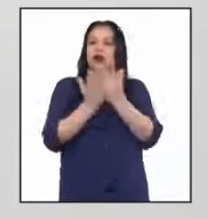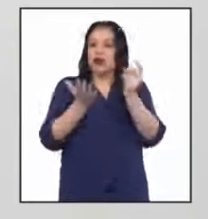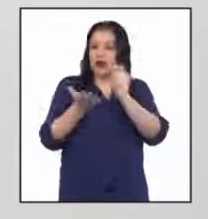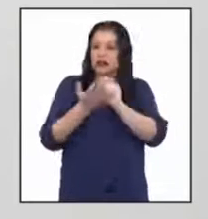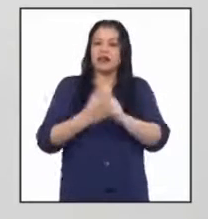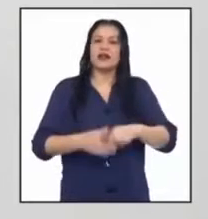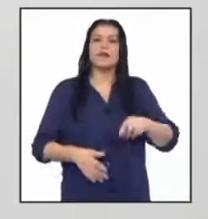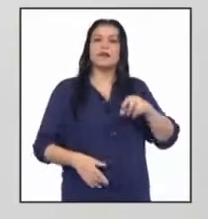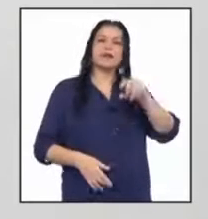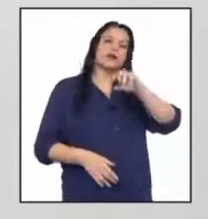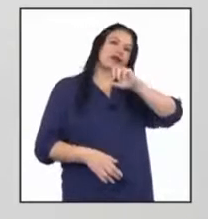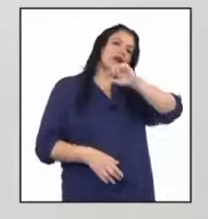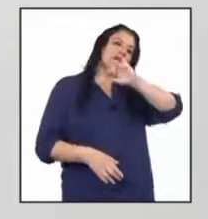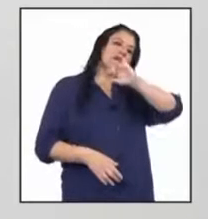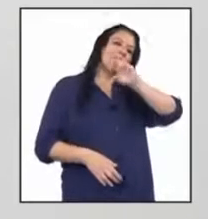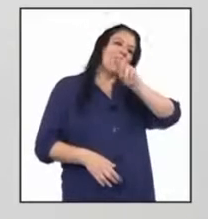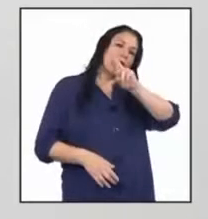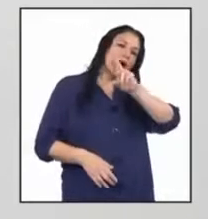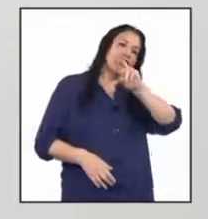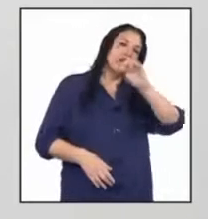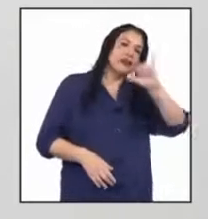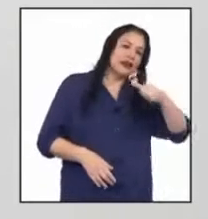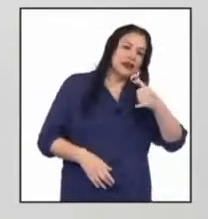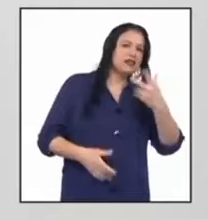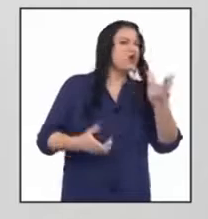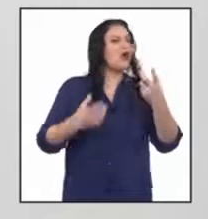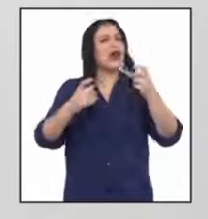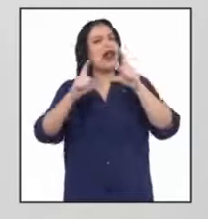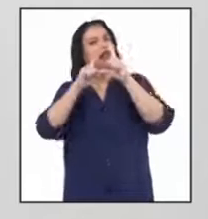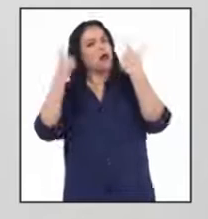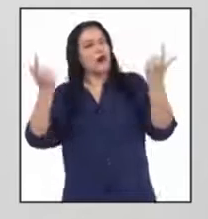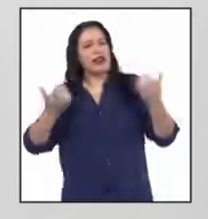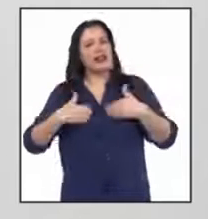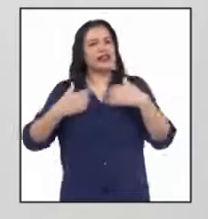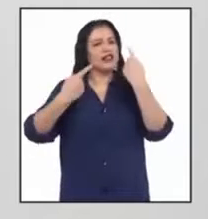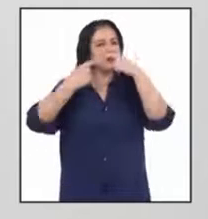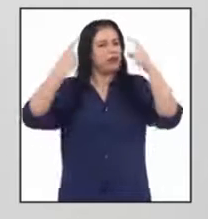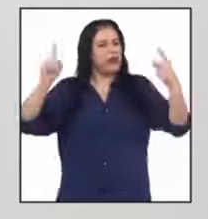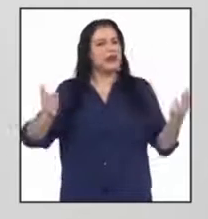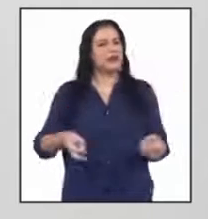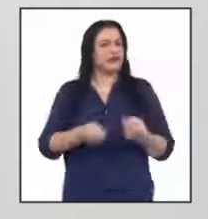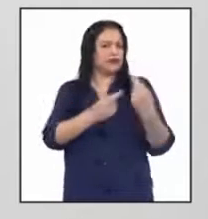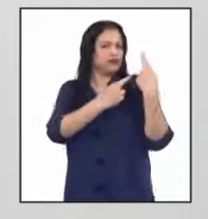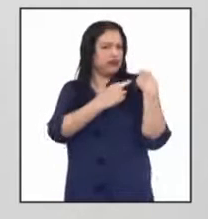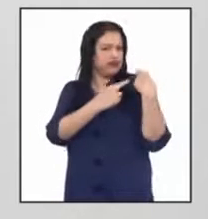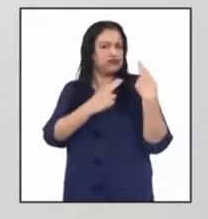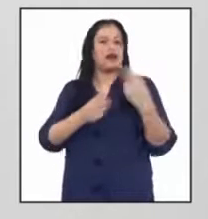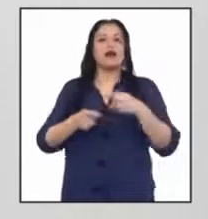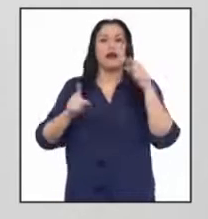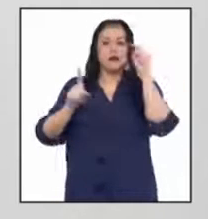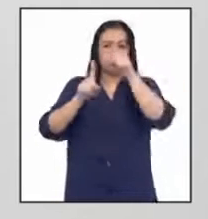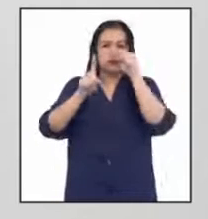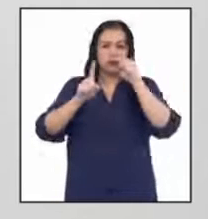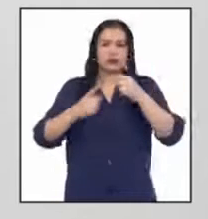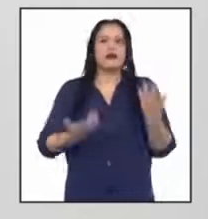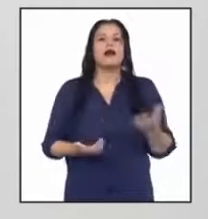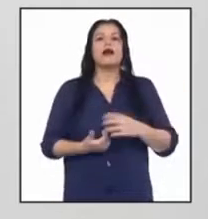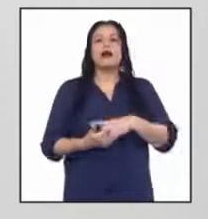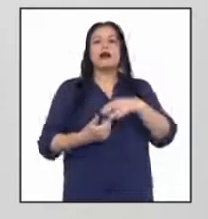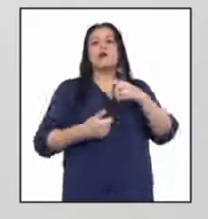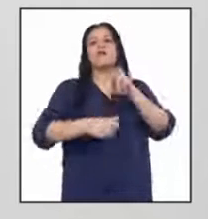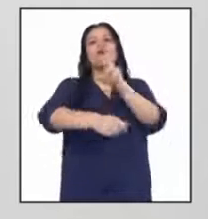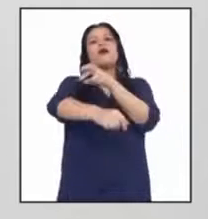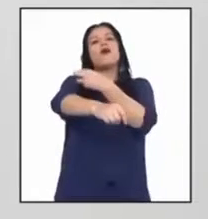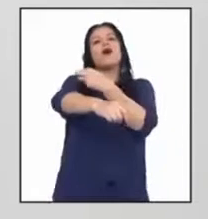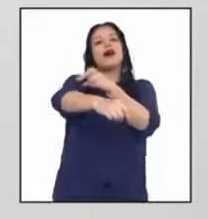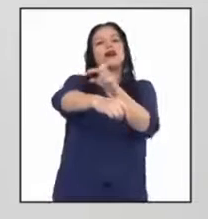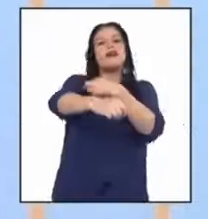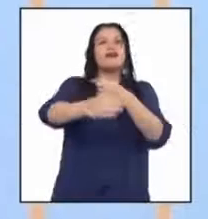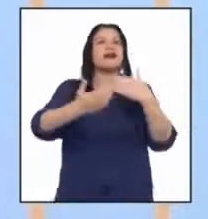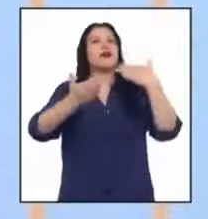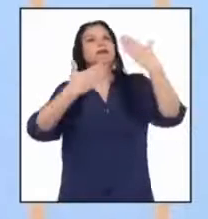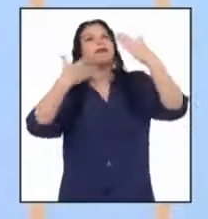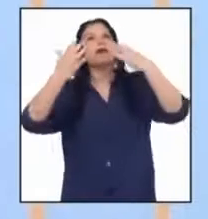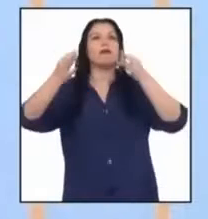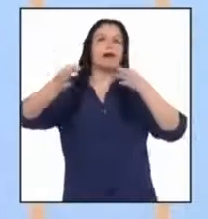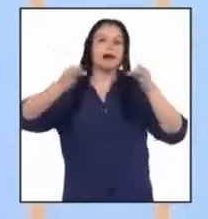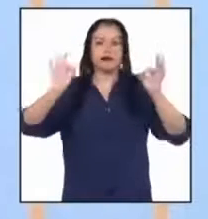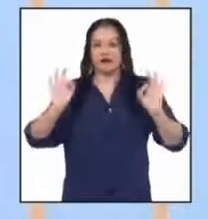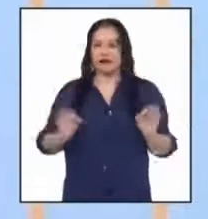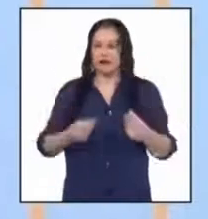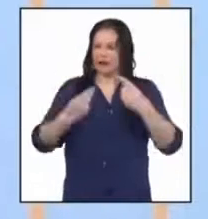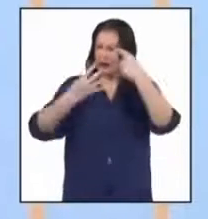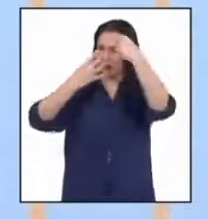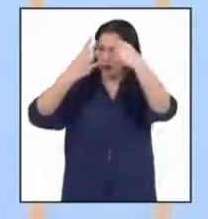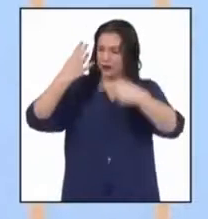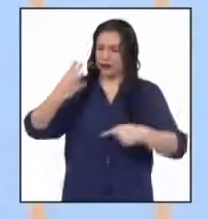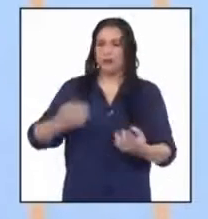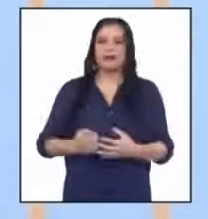lenguaje puede cumplir diversas funciones, como referencial, apelativa, poética, etc. Entonces,